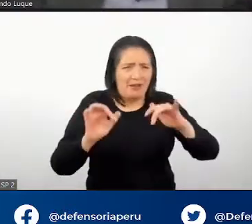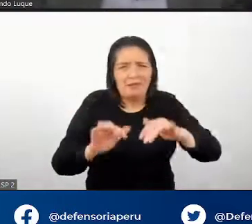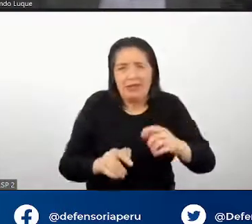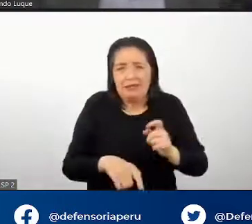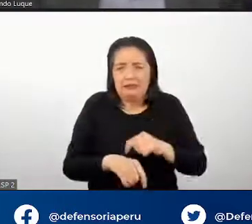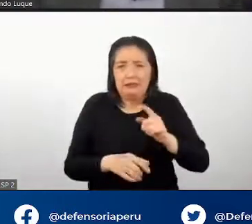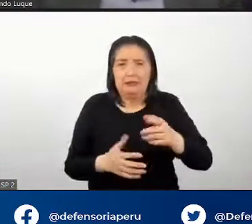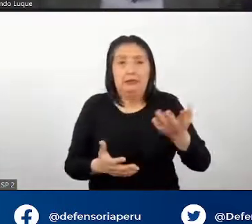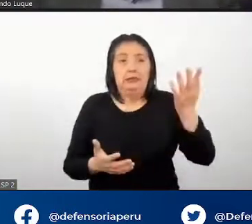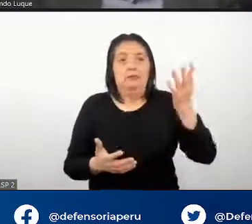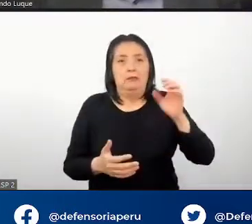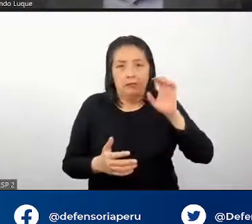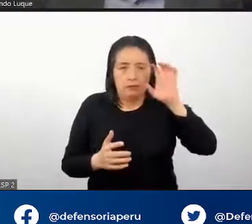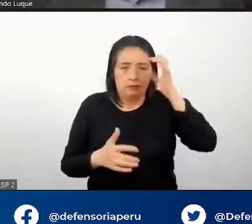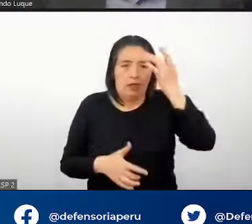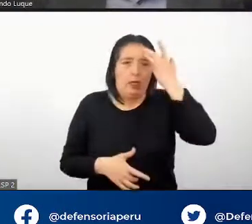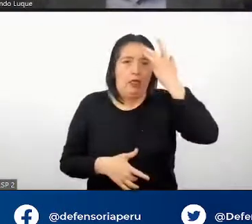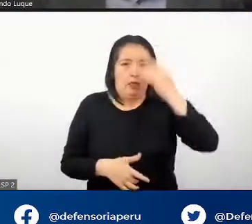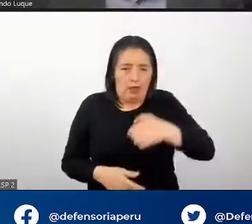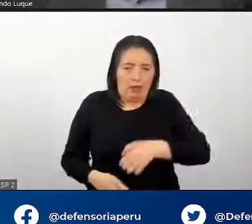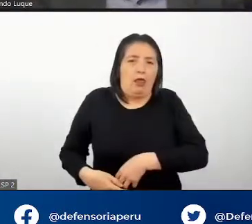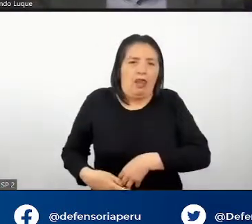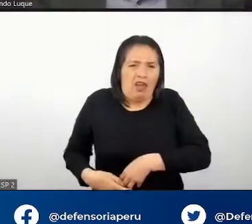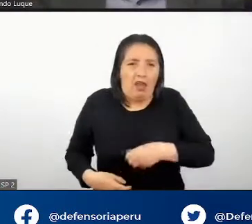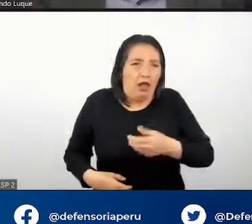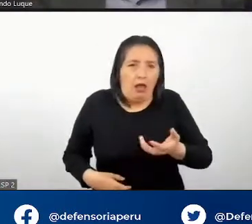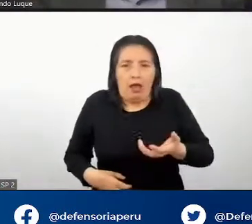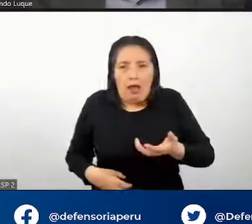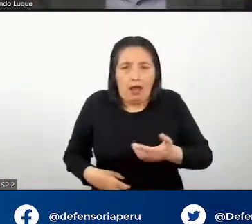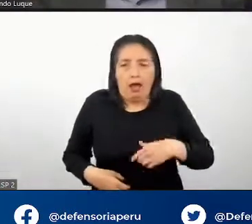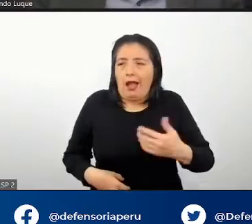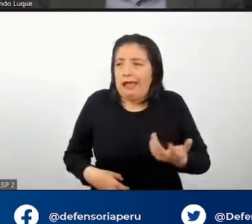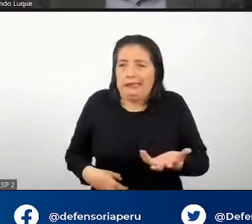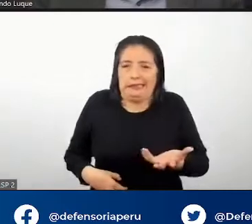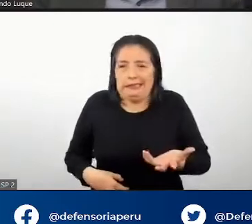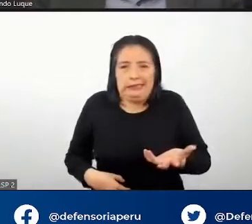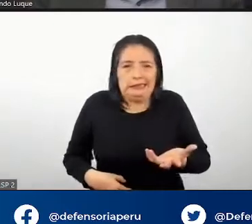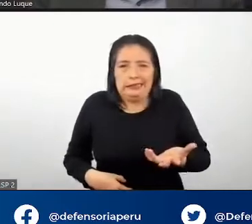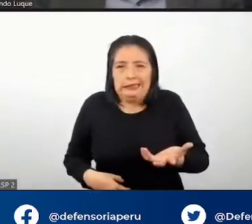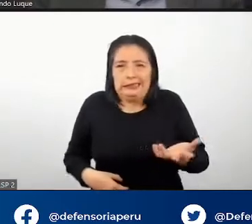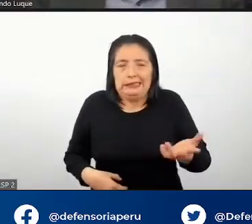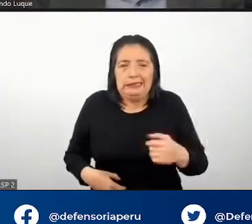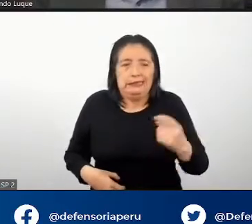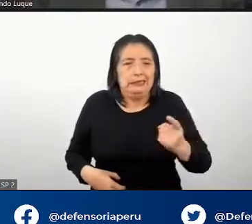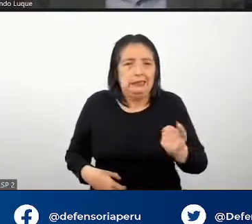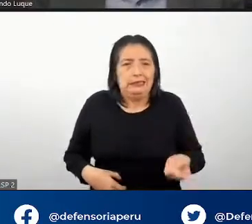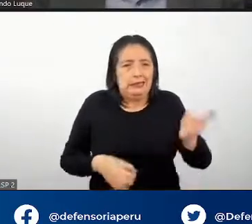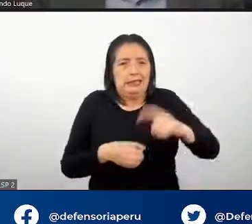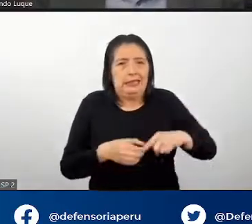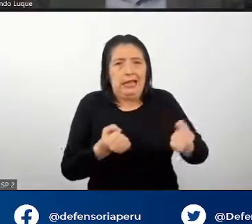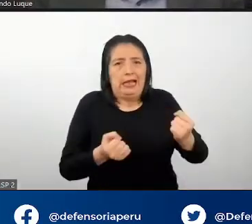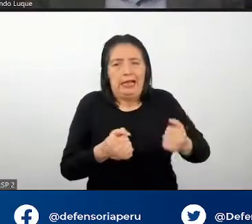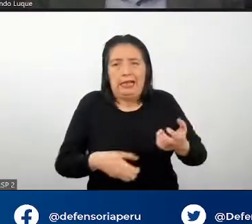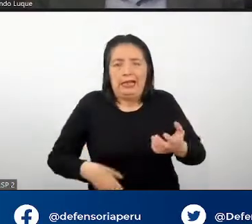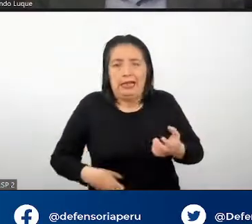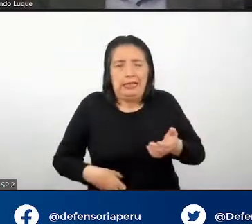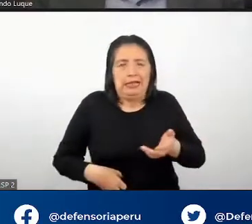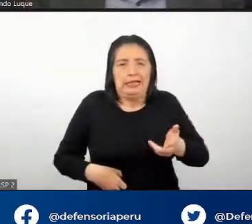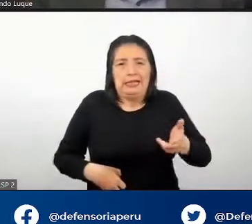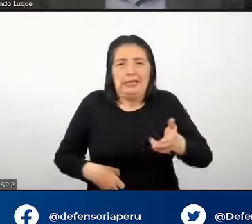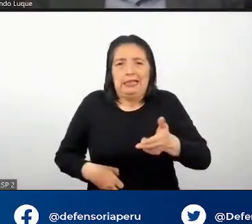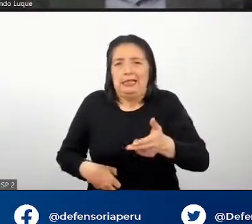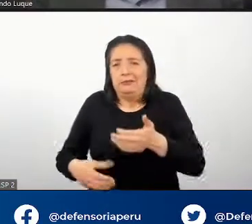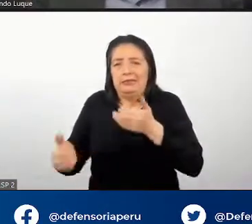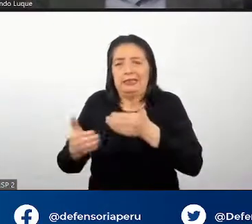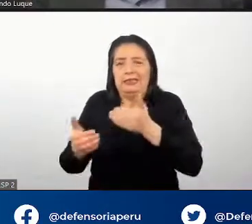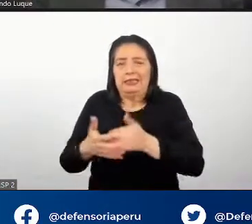una apendicitis a alguien, simplemente tiene que tomar un vehículo y ir lo más cerca